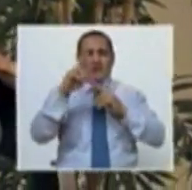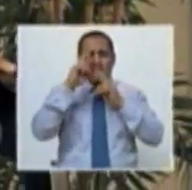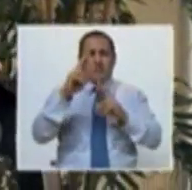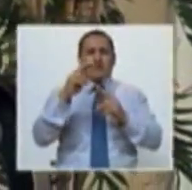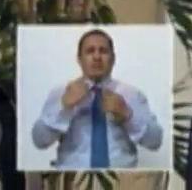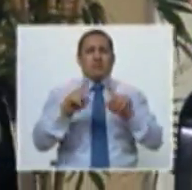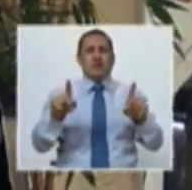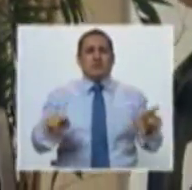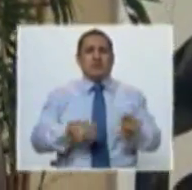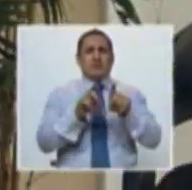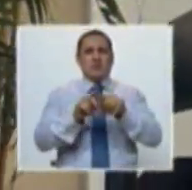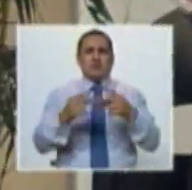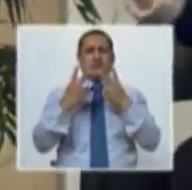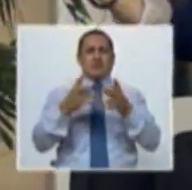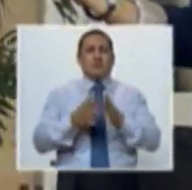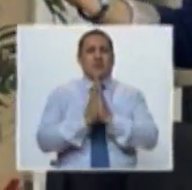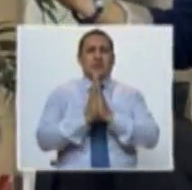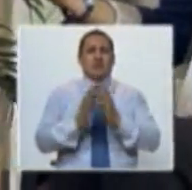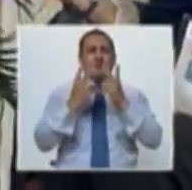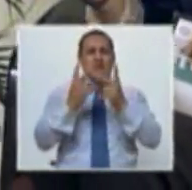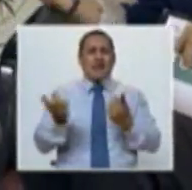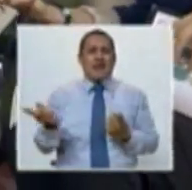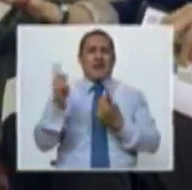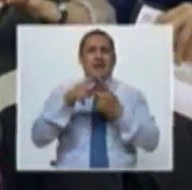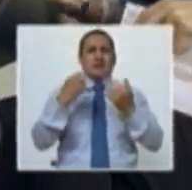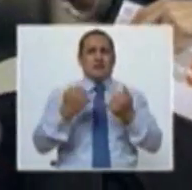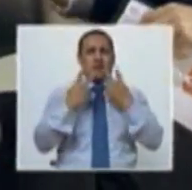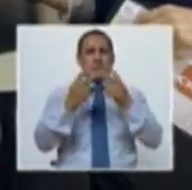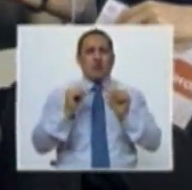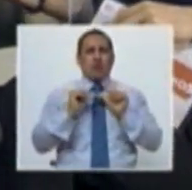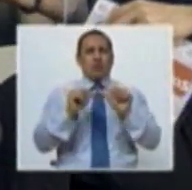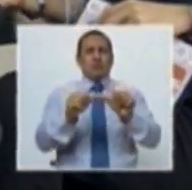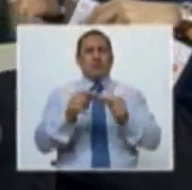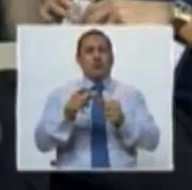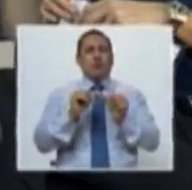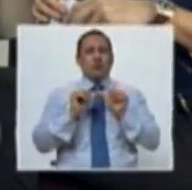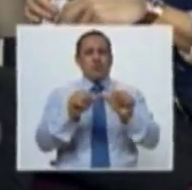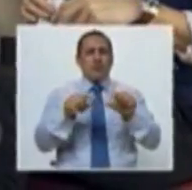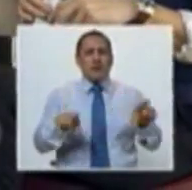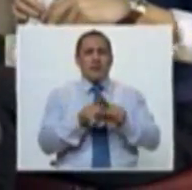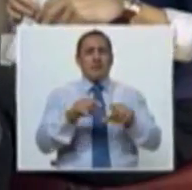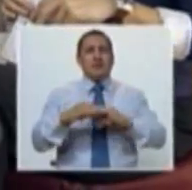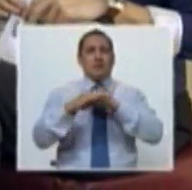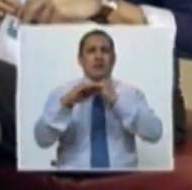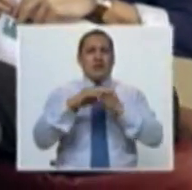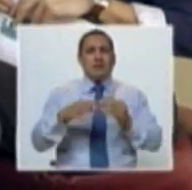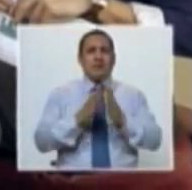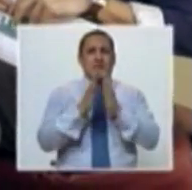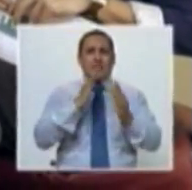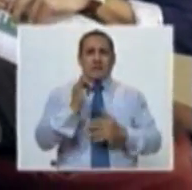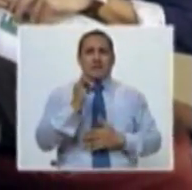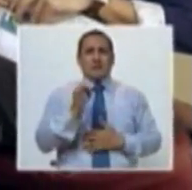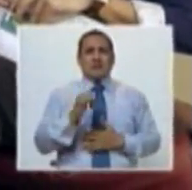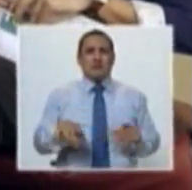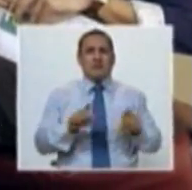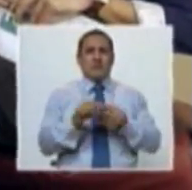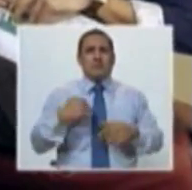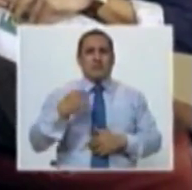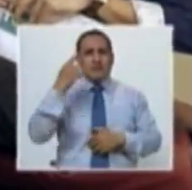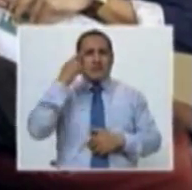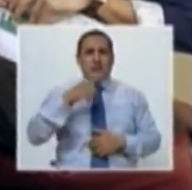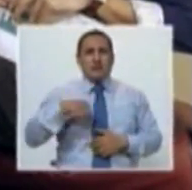si existe como pedido, existe también, todavía entonces esta visión de poder continuar. Ha sido democrático pedir eso, pensarán